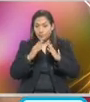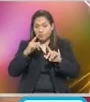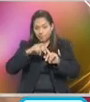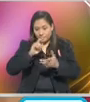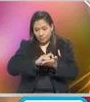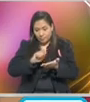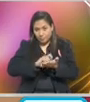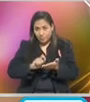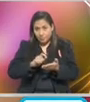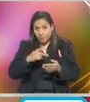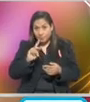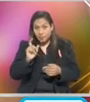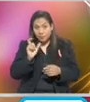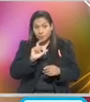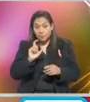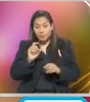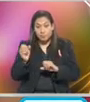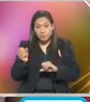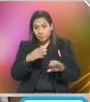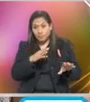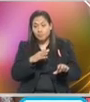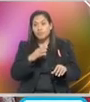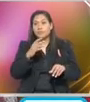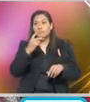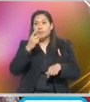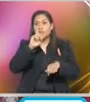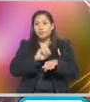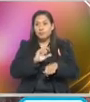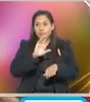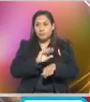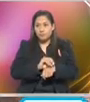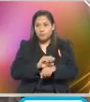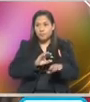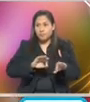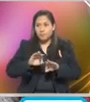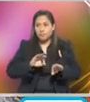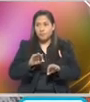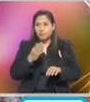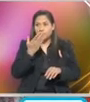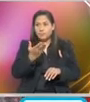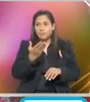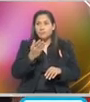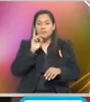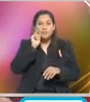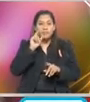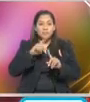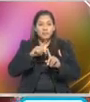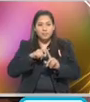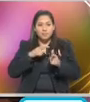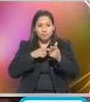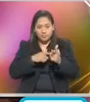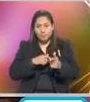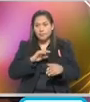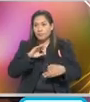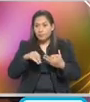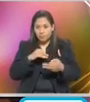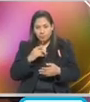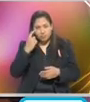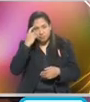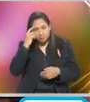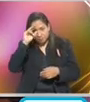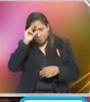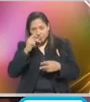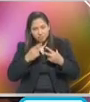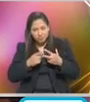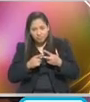tarea, pero cuando faltamos pedimos permiso y los trabajos los pedimos al día siguiente. Ah, muy bien, o sea que tienen todo fríamente